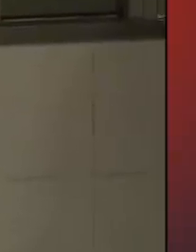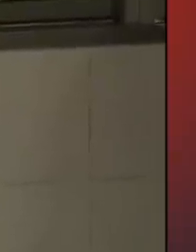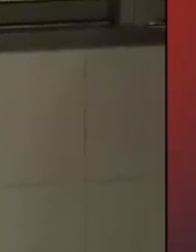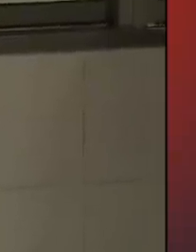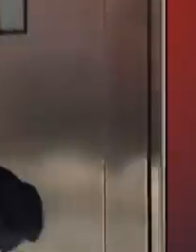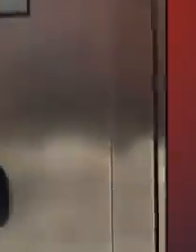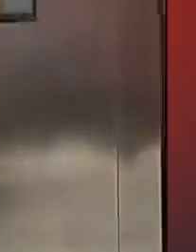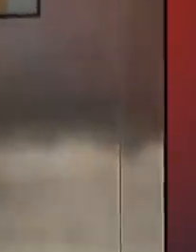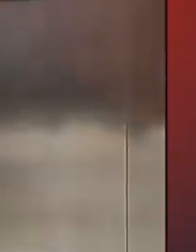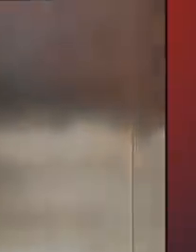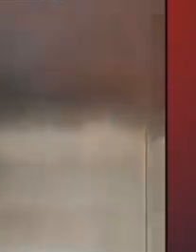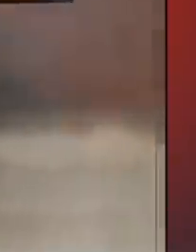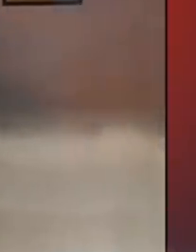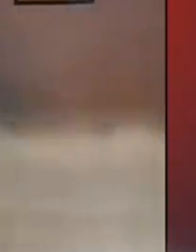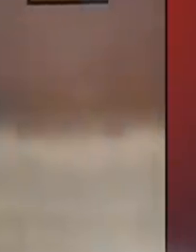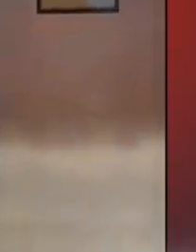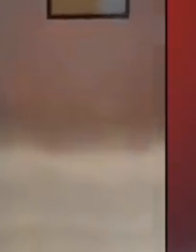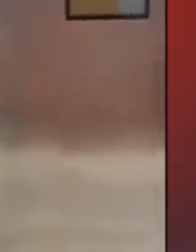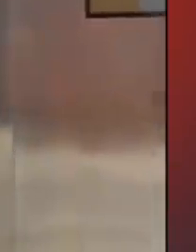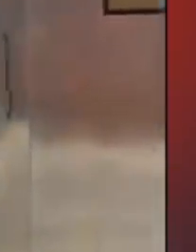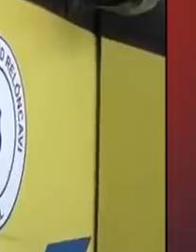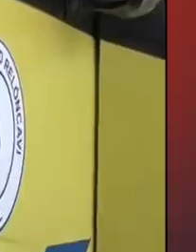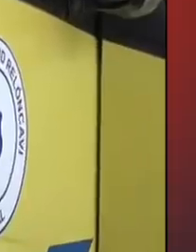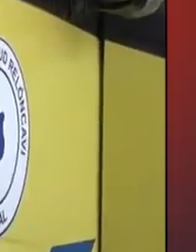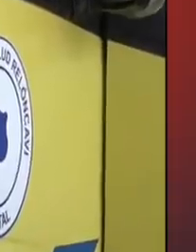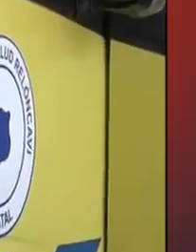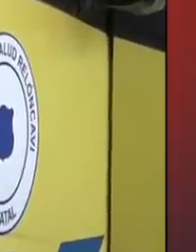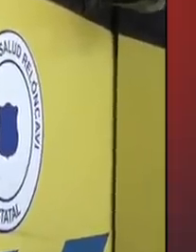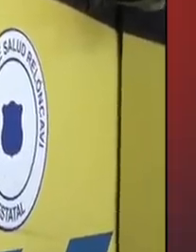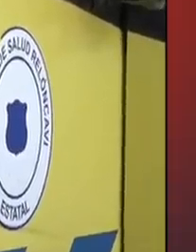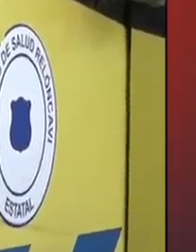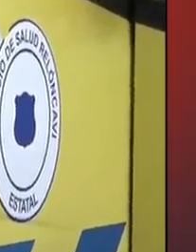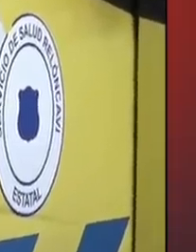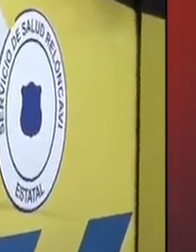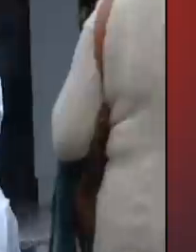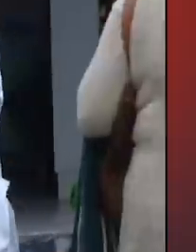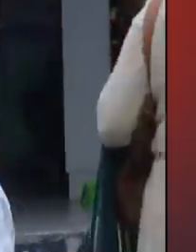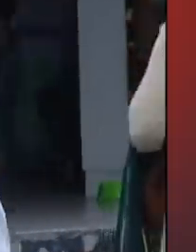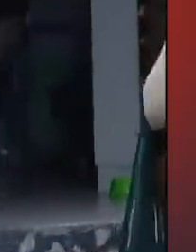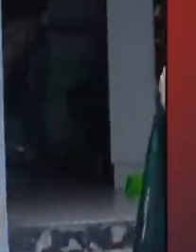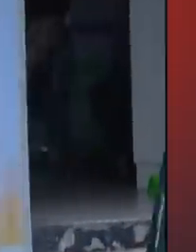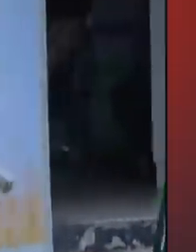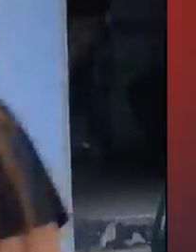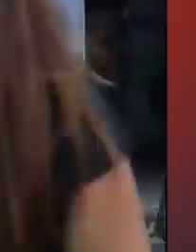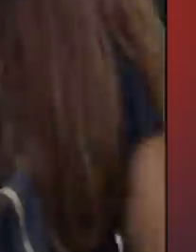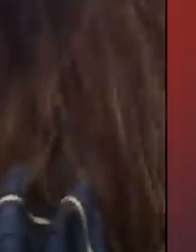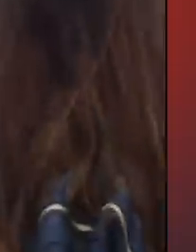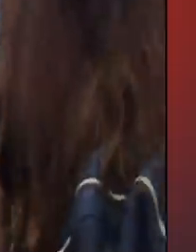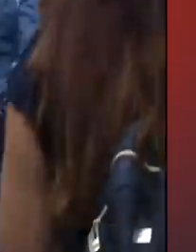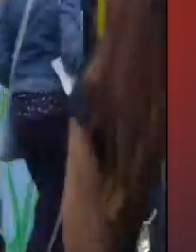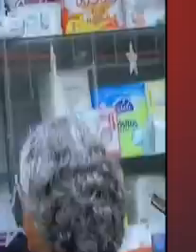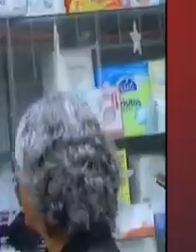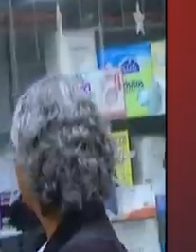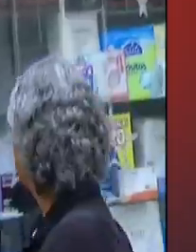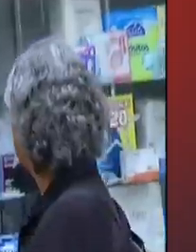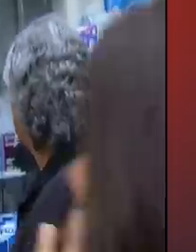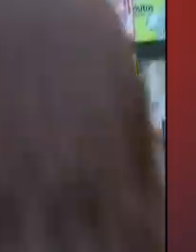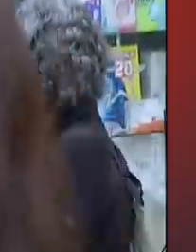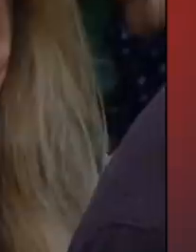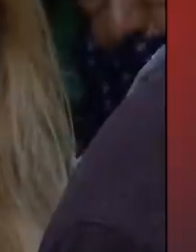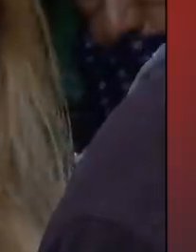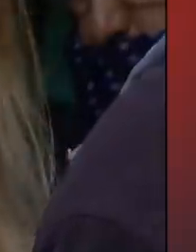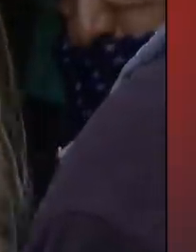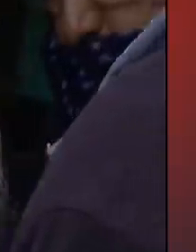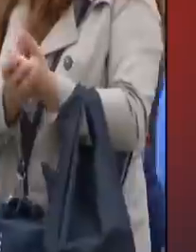hace varios días con esta medida. Además, se agrega a la cuarentena el entorno urbano de